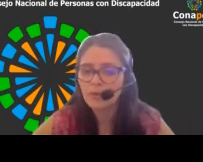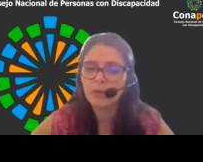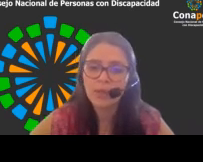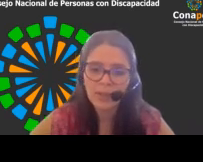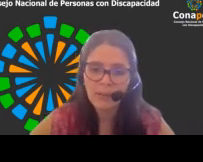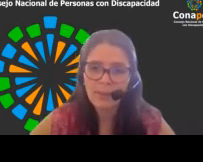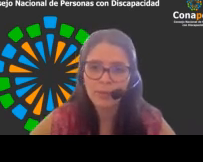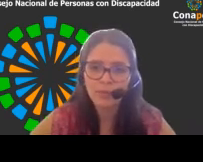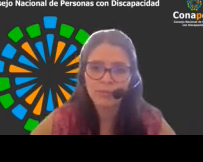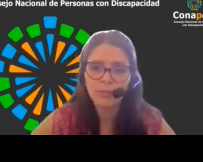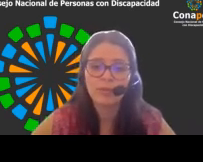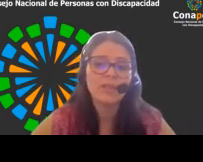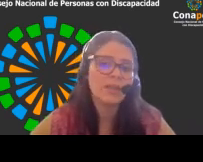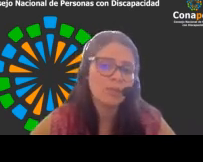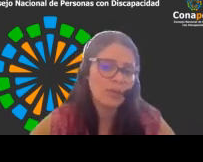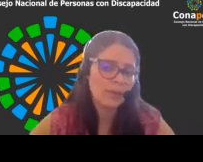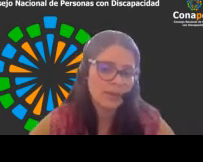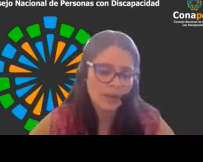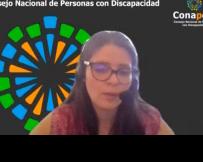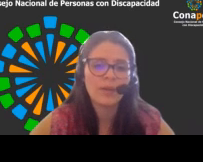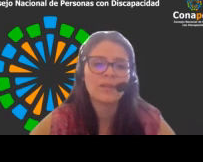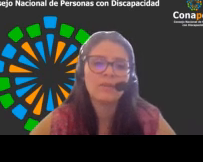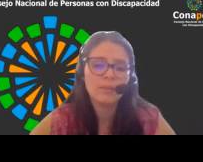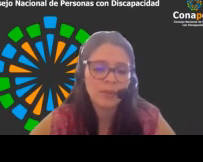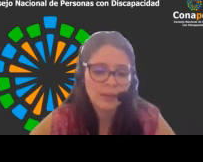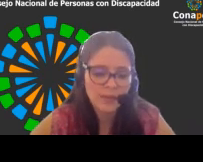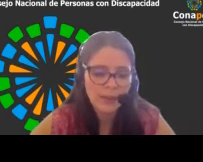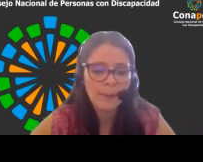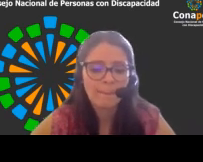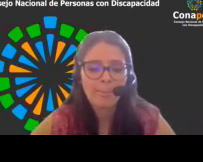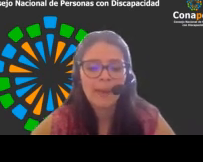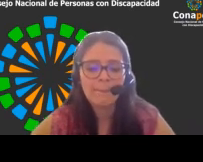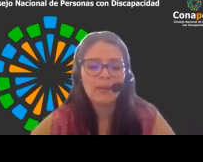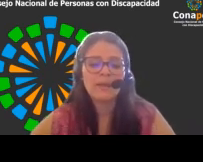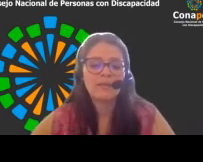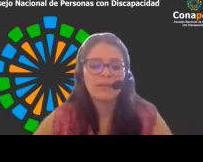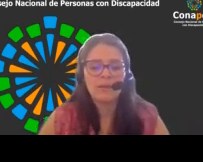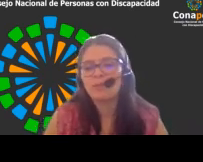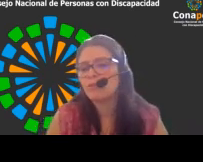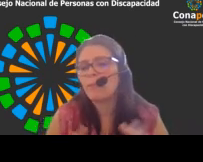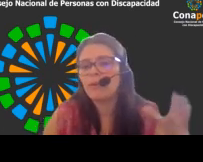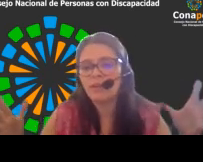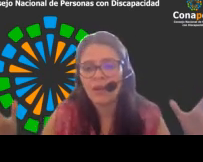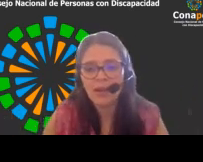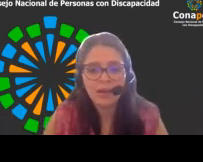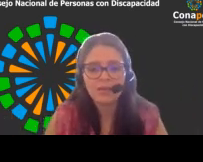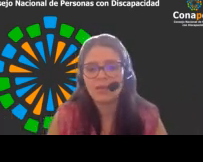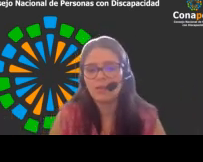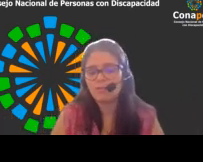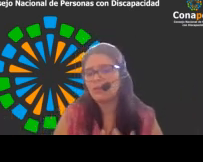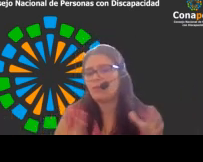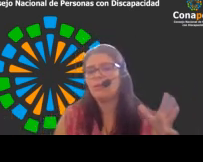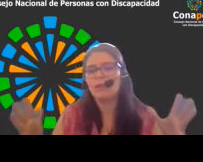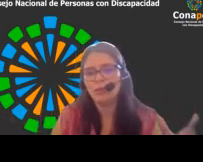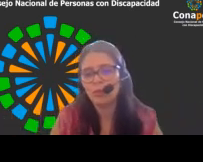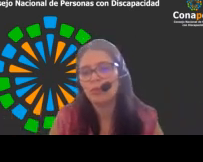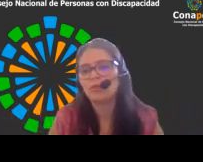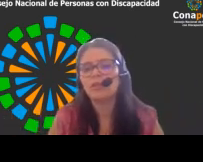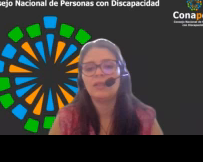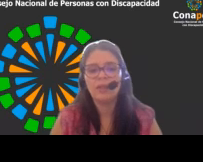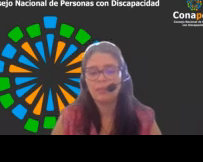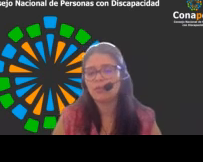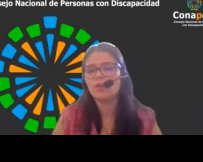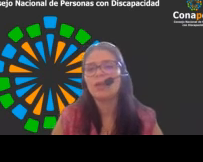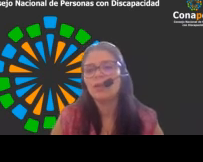Nosotros le llamamos Un diseño universal un acceso universal verdad que si tenemos una puerta ancha que nos va a servir